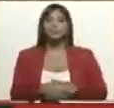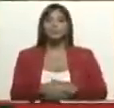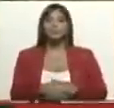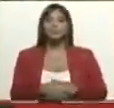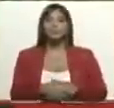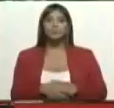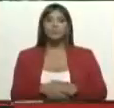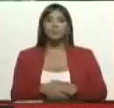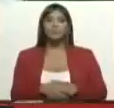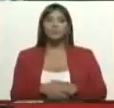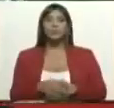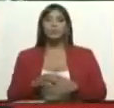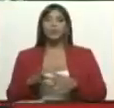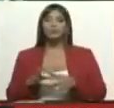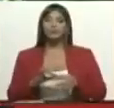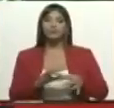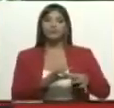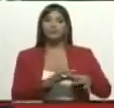máxima armonización